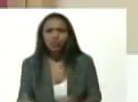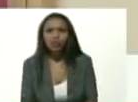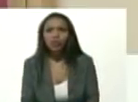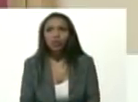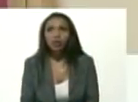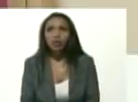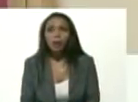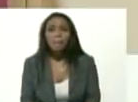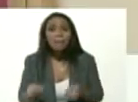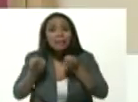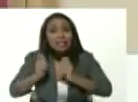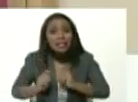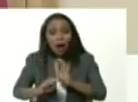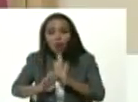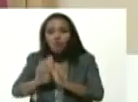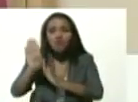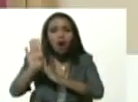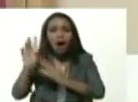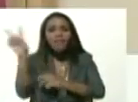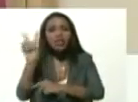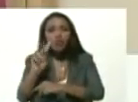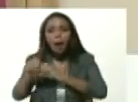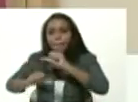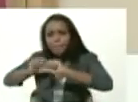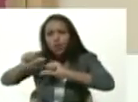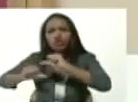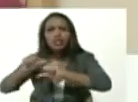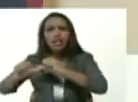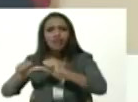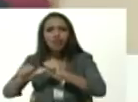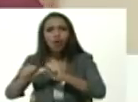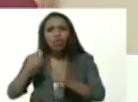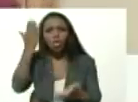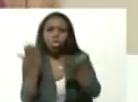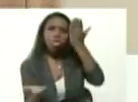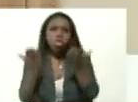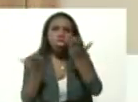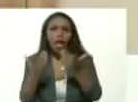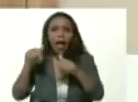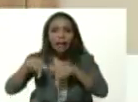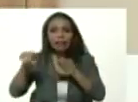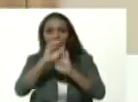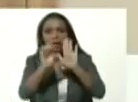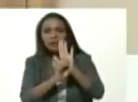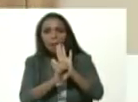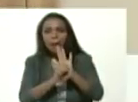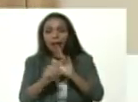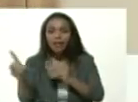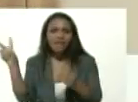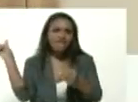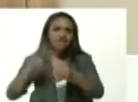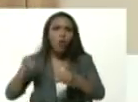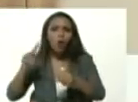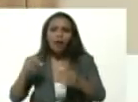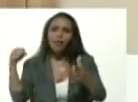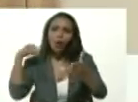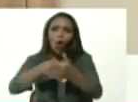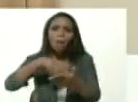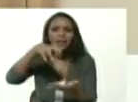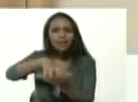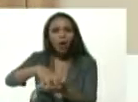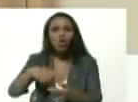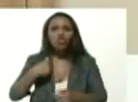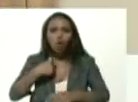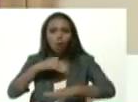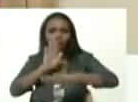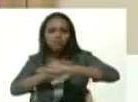para tratar de desarrollar en Venezuela un proceso de desestabilización en esta etapa y de violencia y de golpe de Estado. Y lo